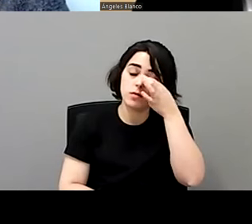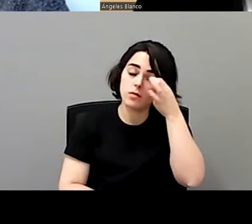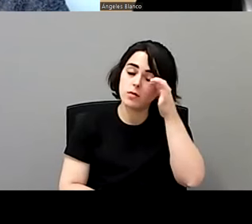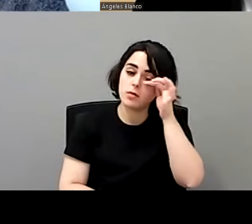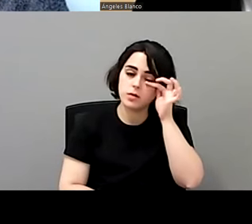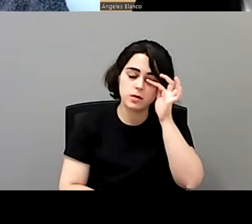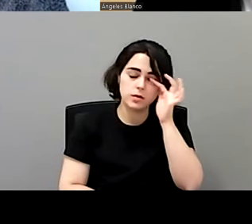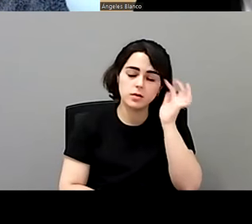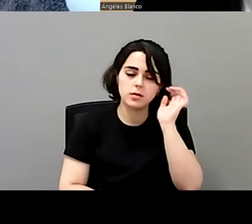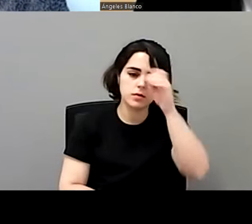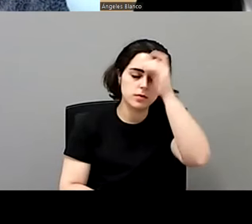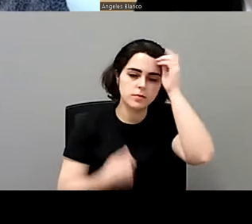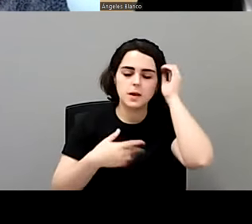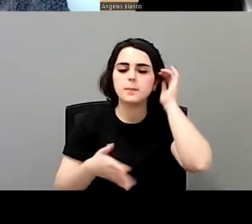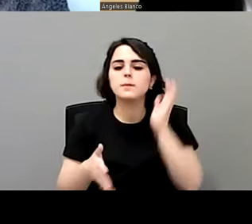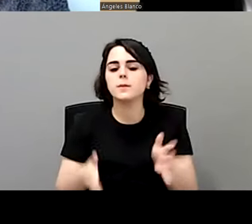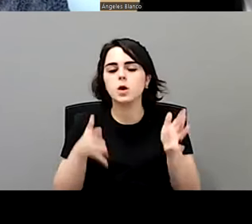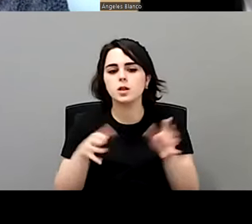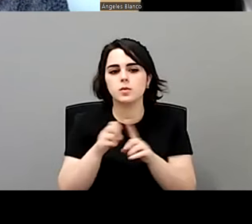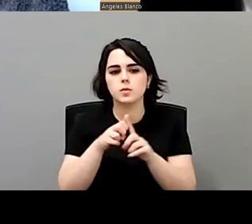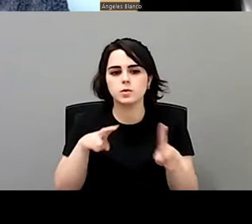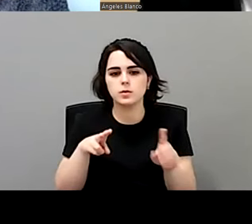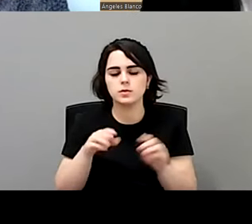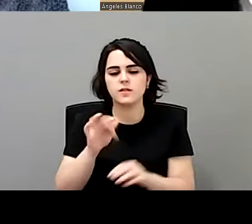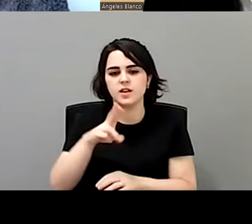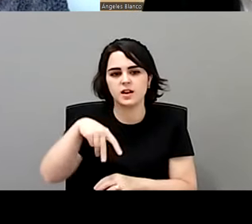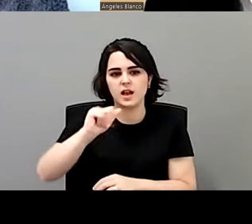Es que me ha encantado cómo la enfoque de Fernanda, ¿no?